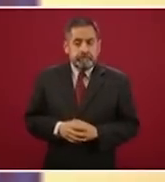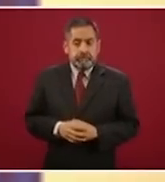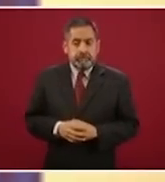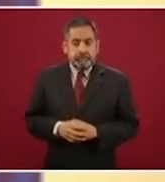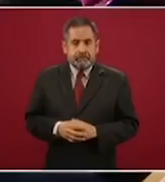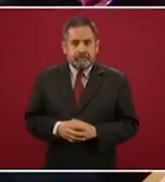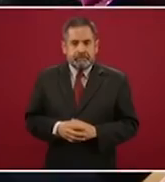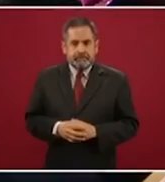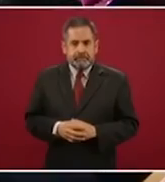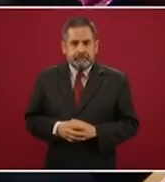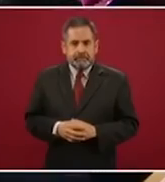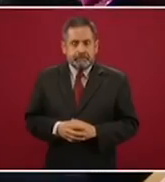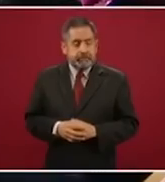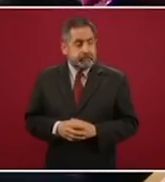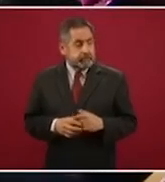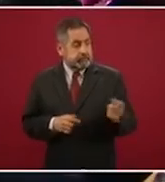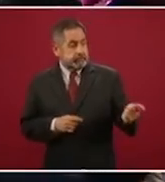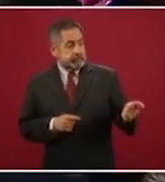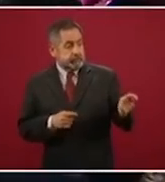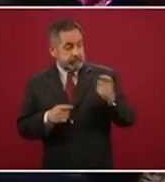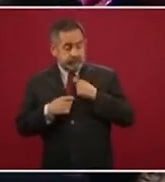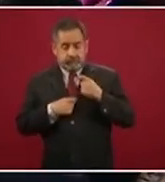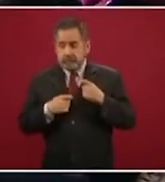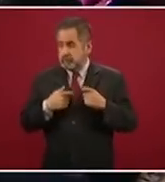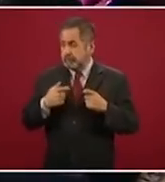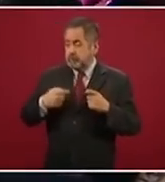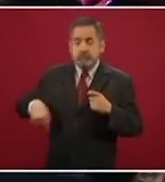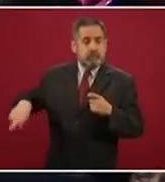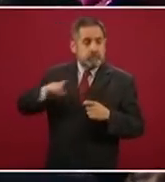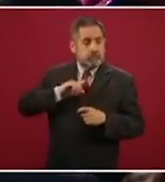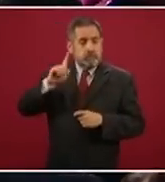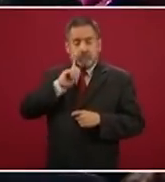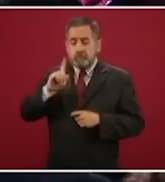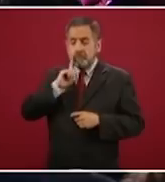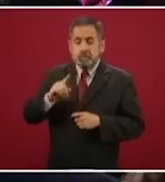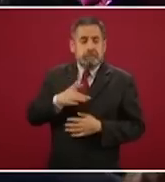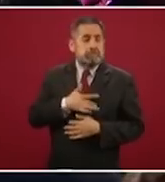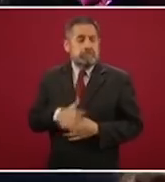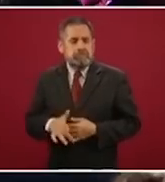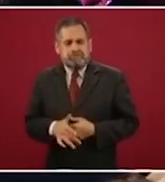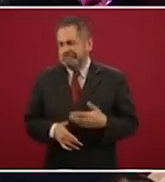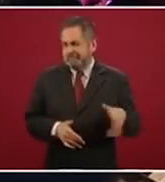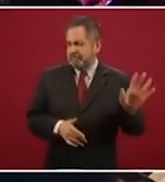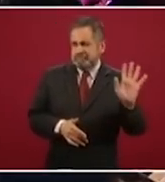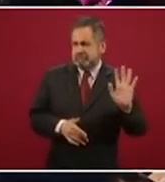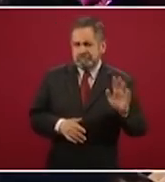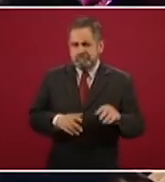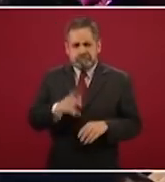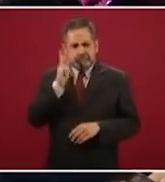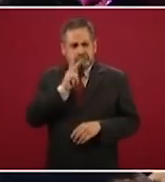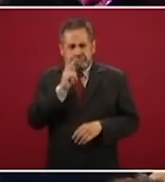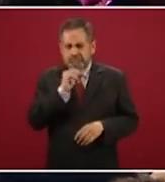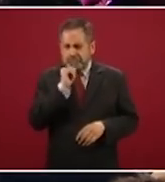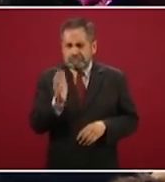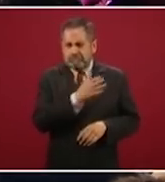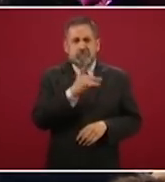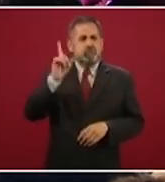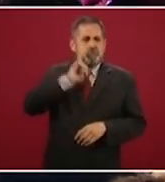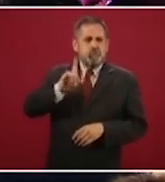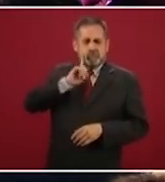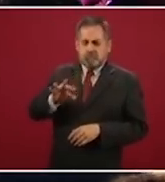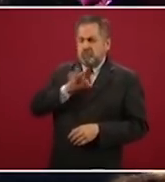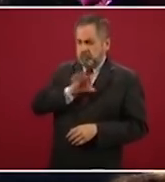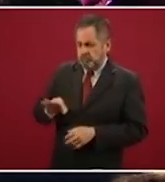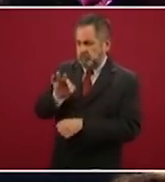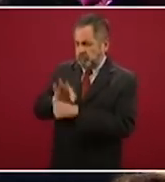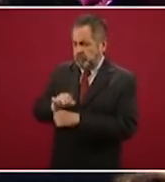Si Miss Estelle atribuye algunas acciones de patriotismo en las mujeres a la pasión amorosa, esto no probará jamás que sean incapaces de ser